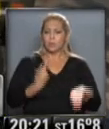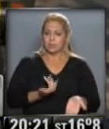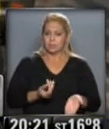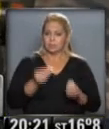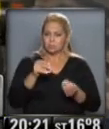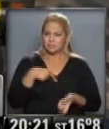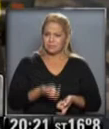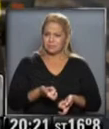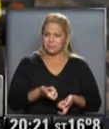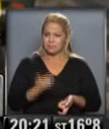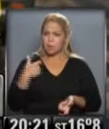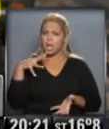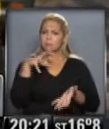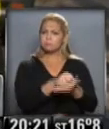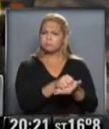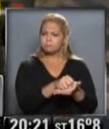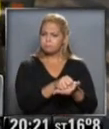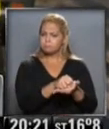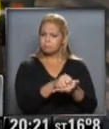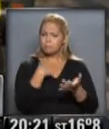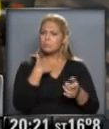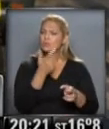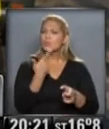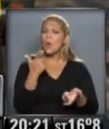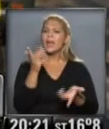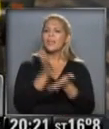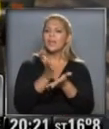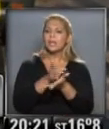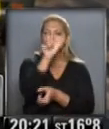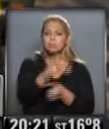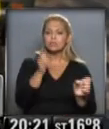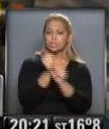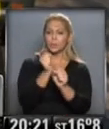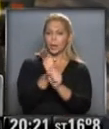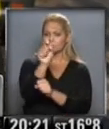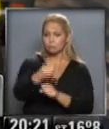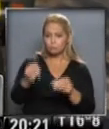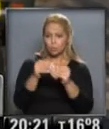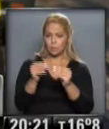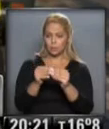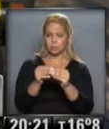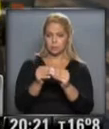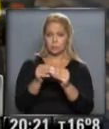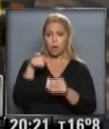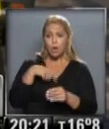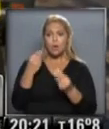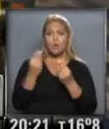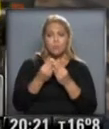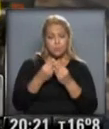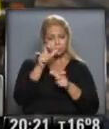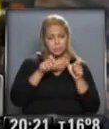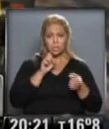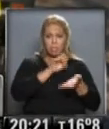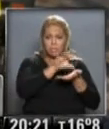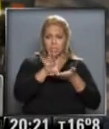como algo absoluto el derecho a la propiedad por encima del derecho a trabajar de los compañeros, ¿sí? Hoy se ha desalojado a